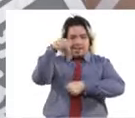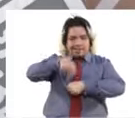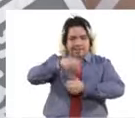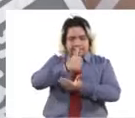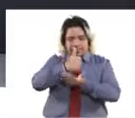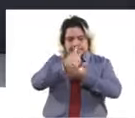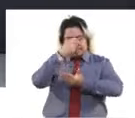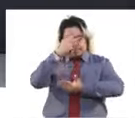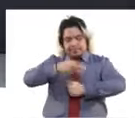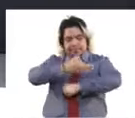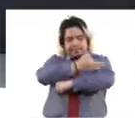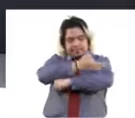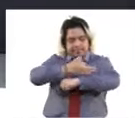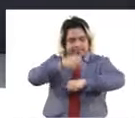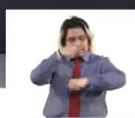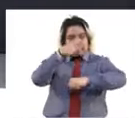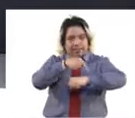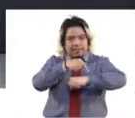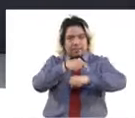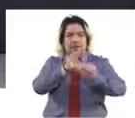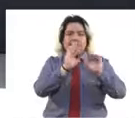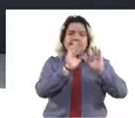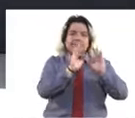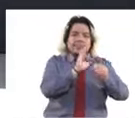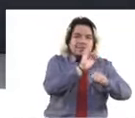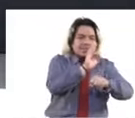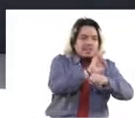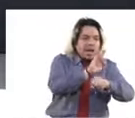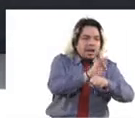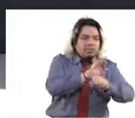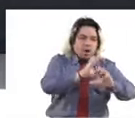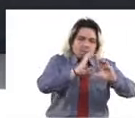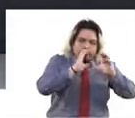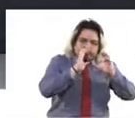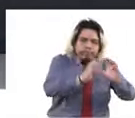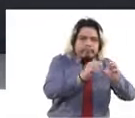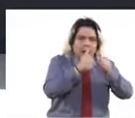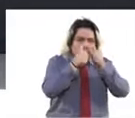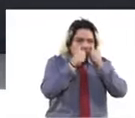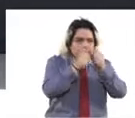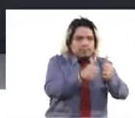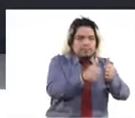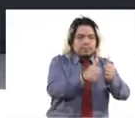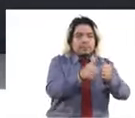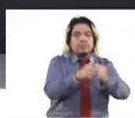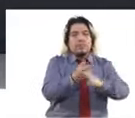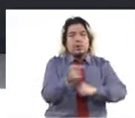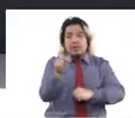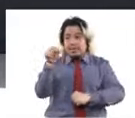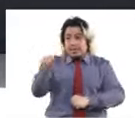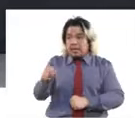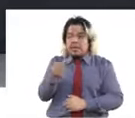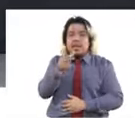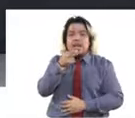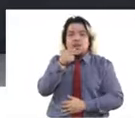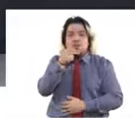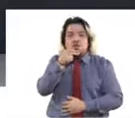México. Porque queremos dignificar a cada uno de los policías de nuestra